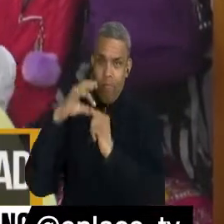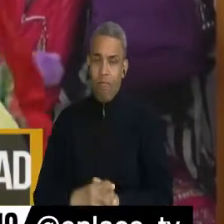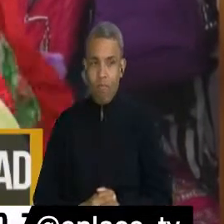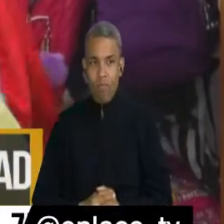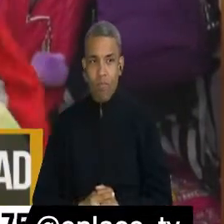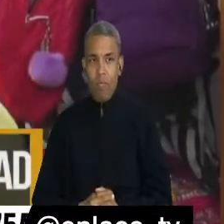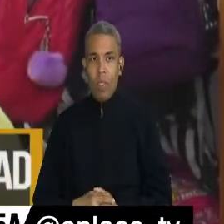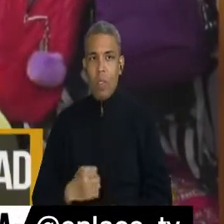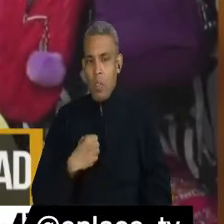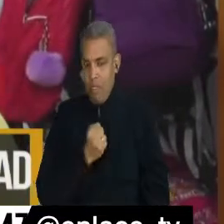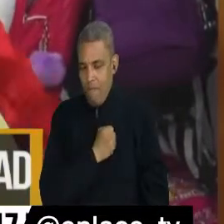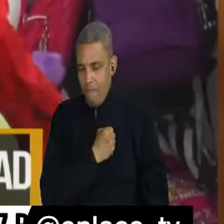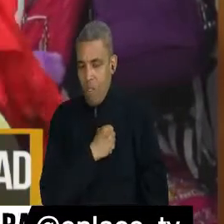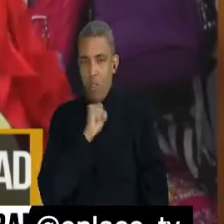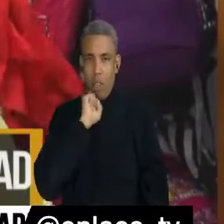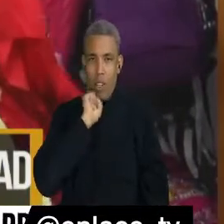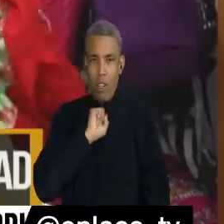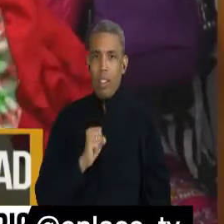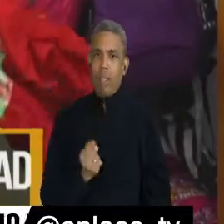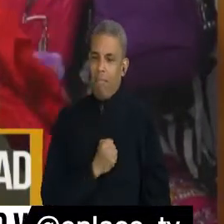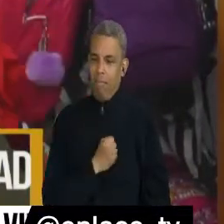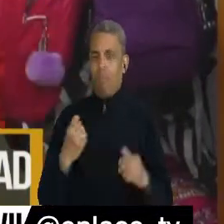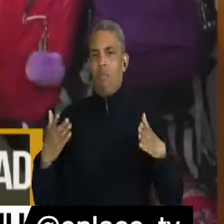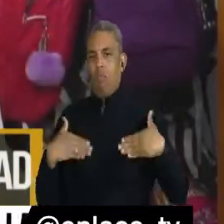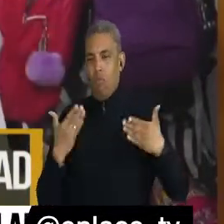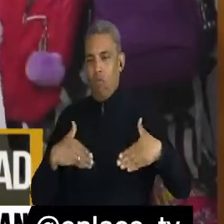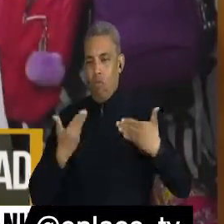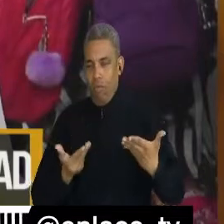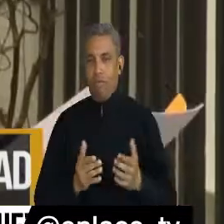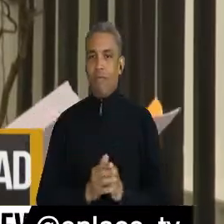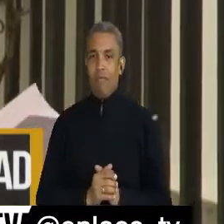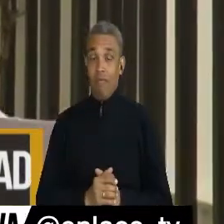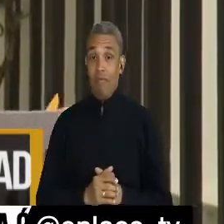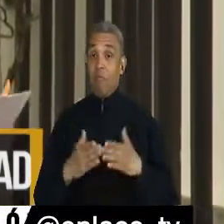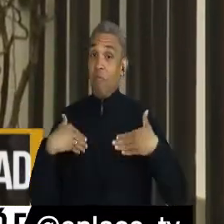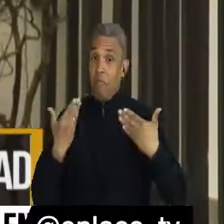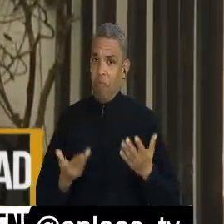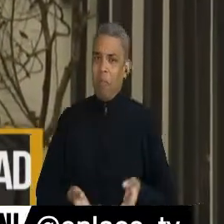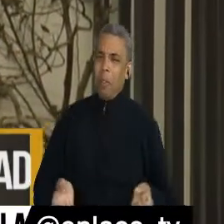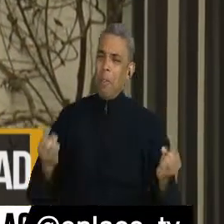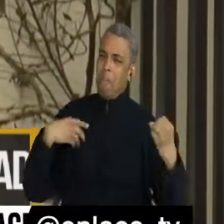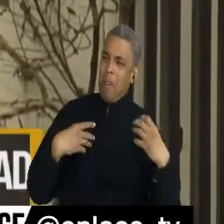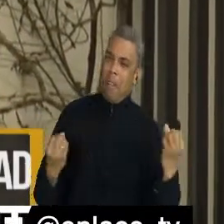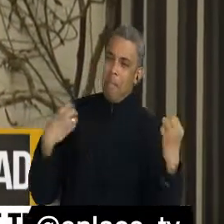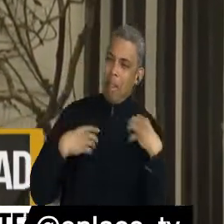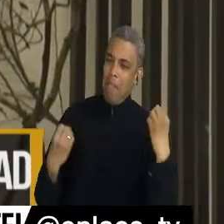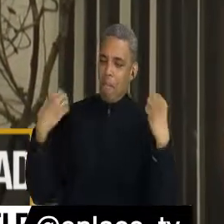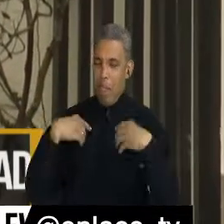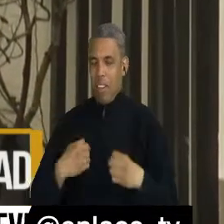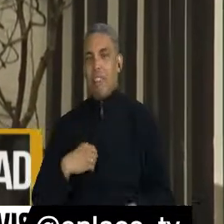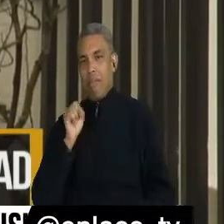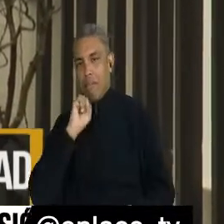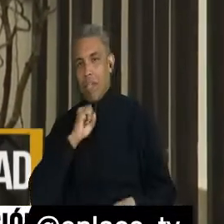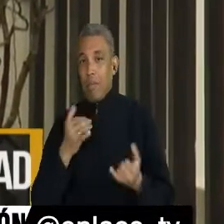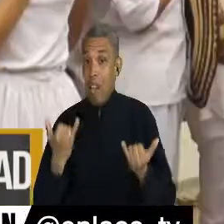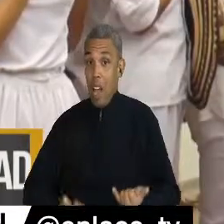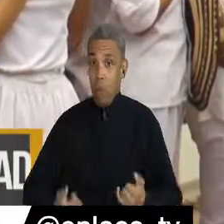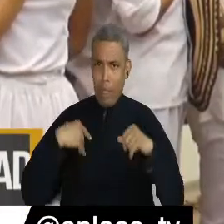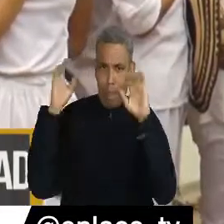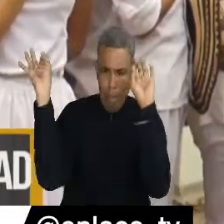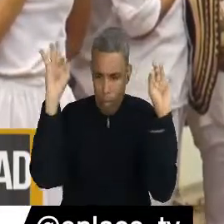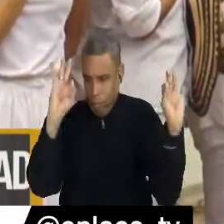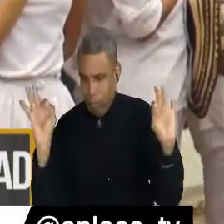fiel enamorada de esta ciudad, muy feliz me encuentro por estar acá porque me ha dado muchas cosas, por lo tanto es un orgullo para mí haber organizado este